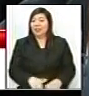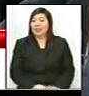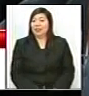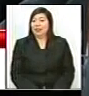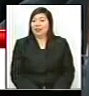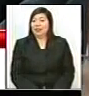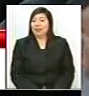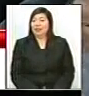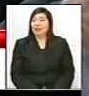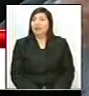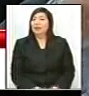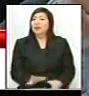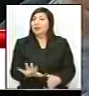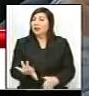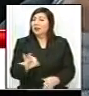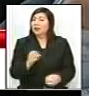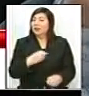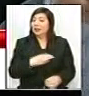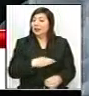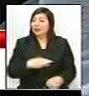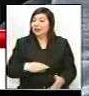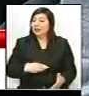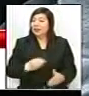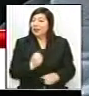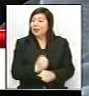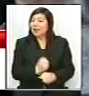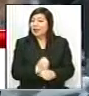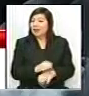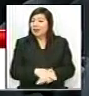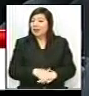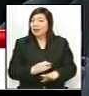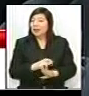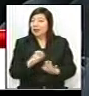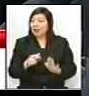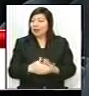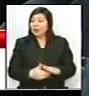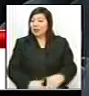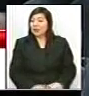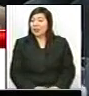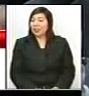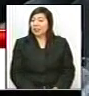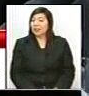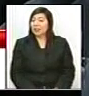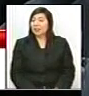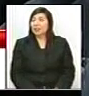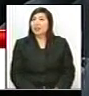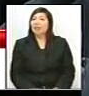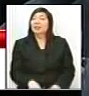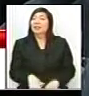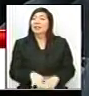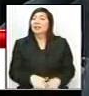acuerdo cuando cambiamos a su director de ejecutivo de este proyecto, al ingeniero